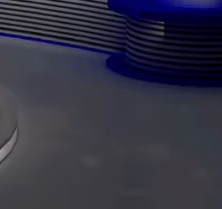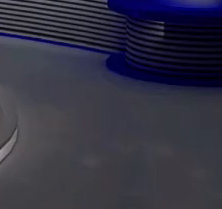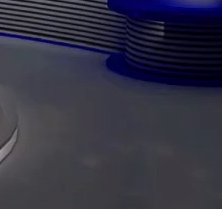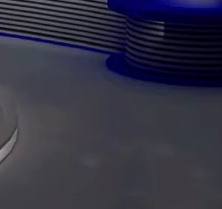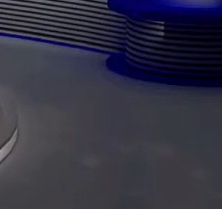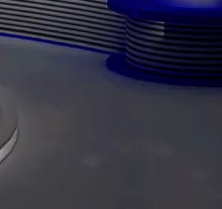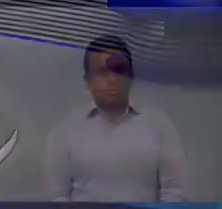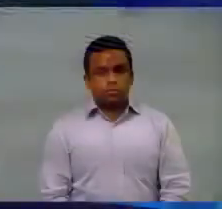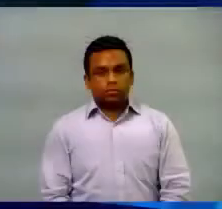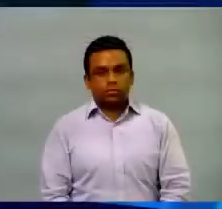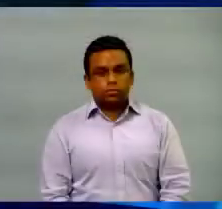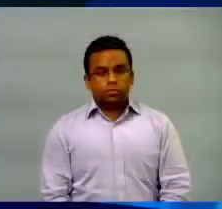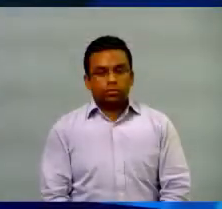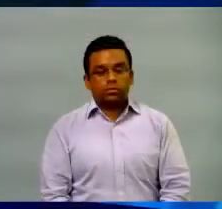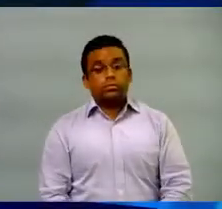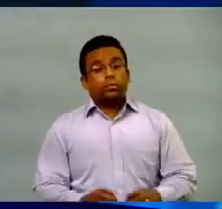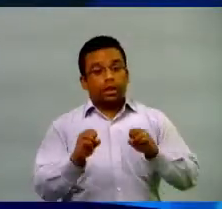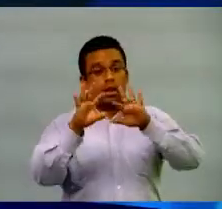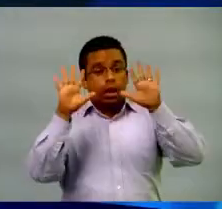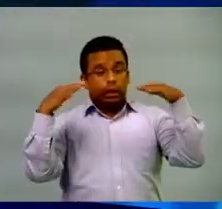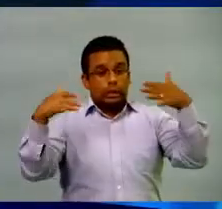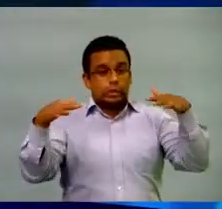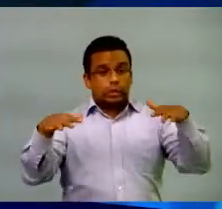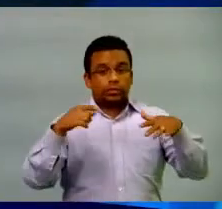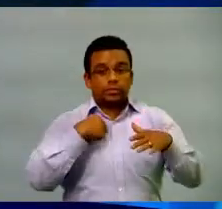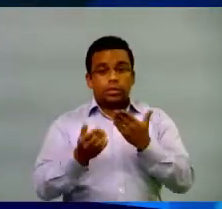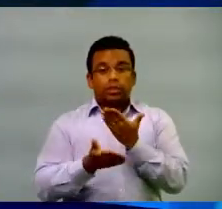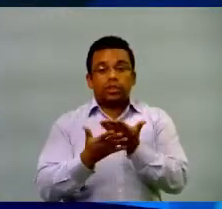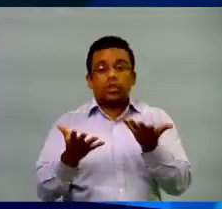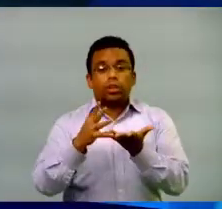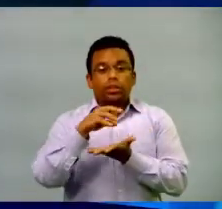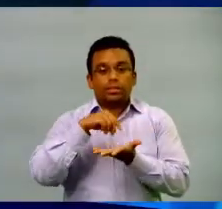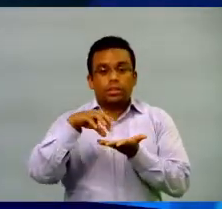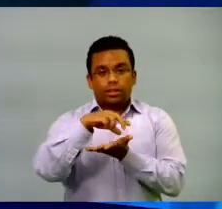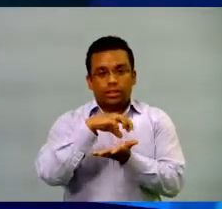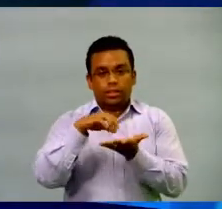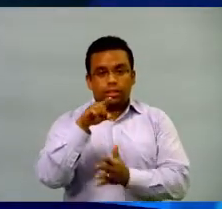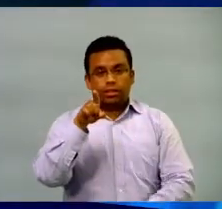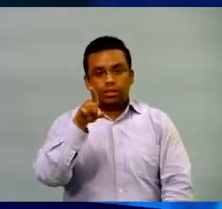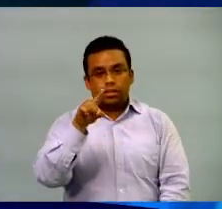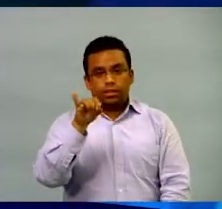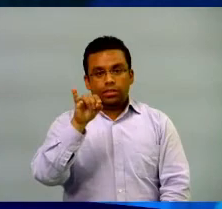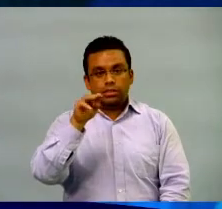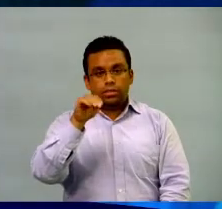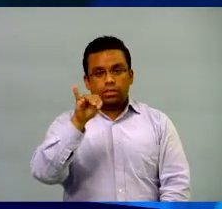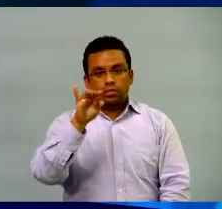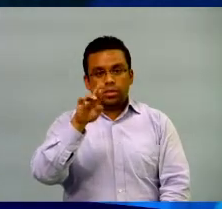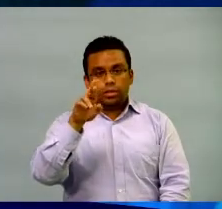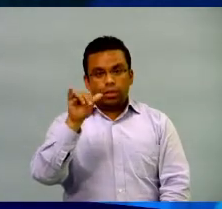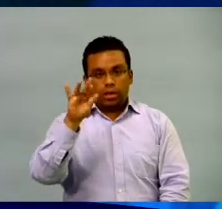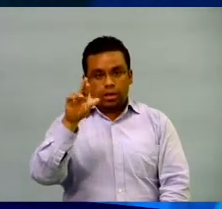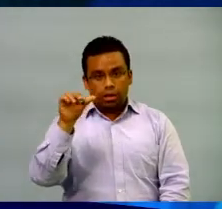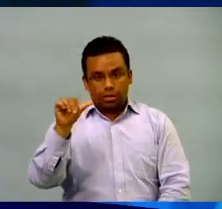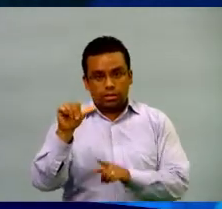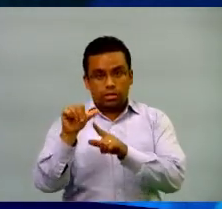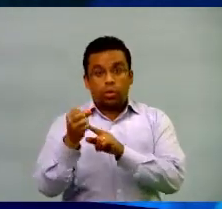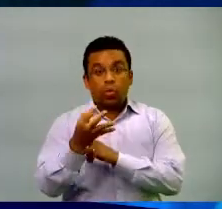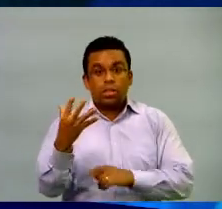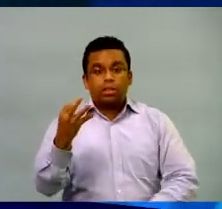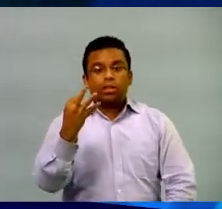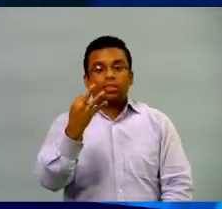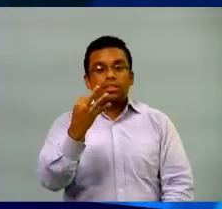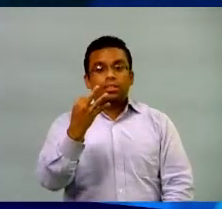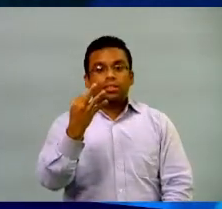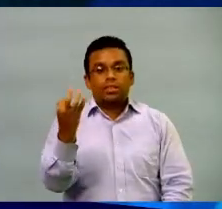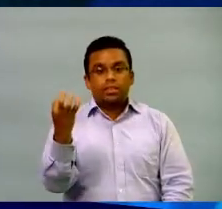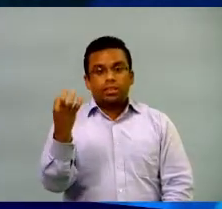estudiantes, los directivos docentes, la experiencia en Cimitarra Santander, en el Colegio Carare, obtuvo 303 votos, vemos cómo aumenta la votación